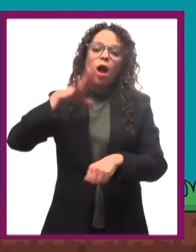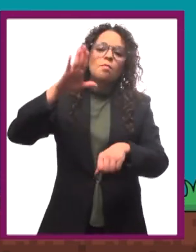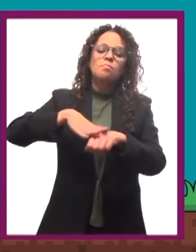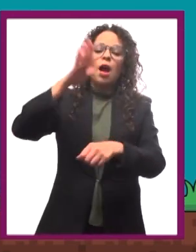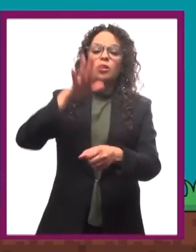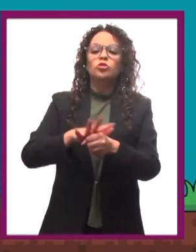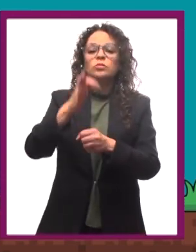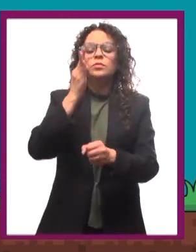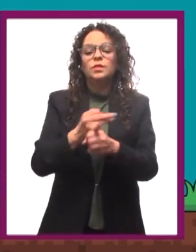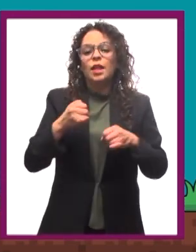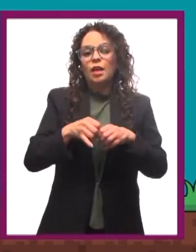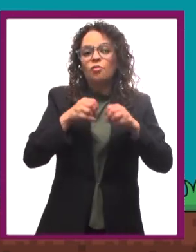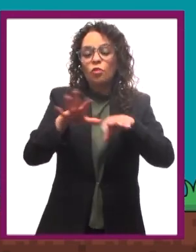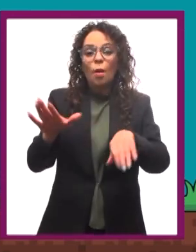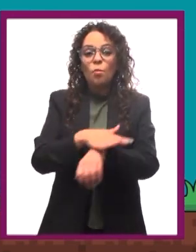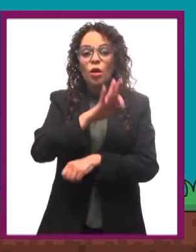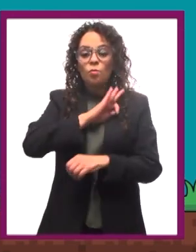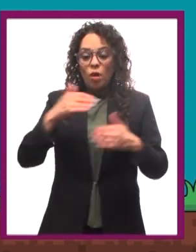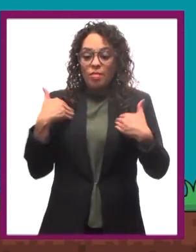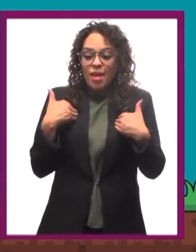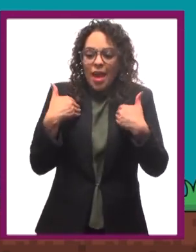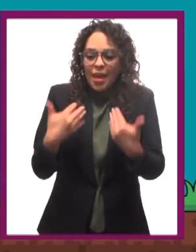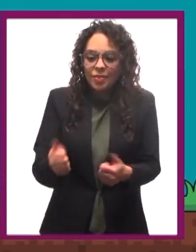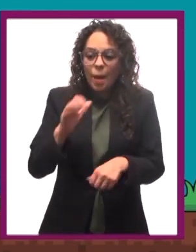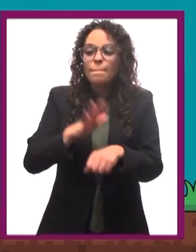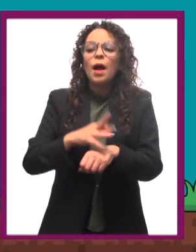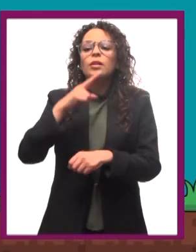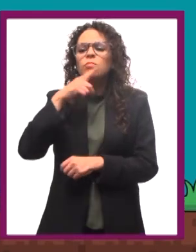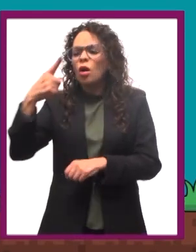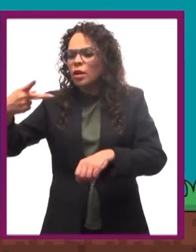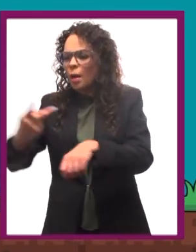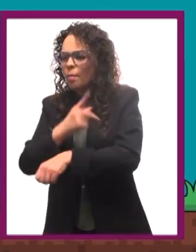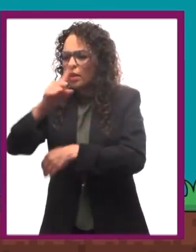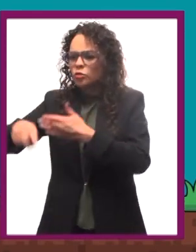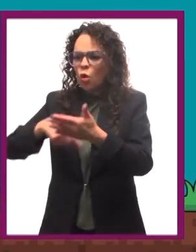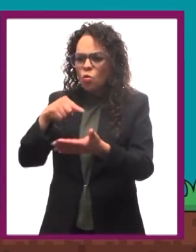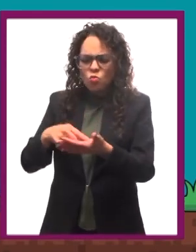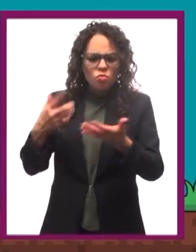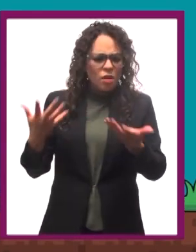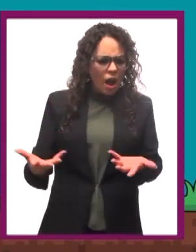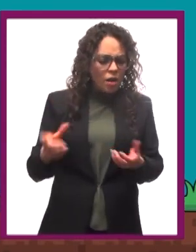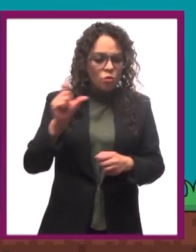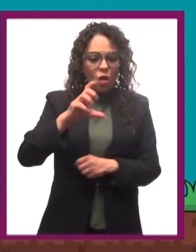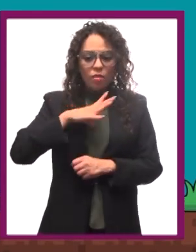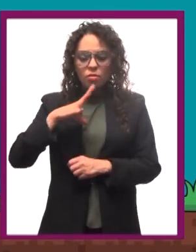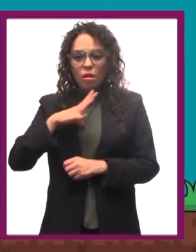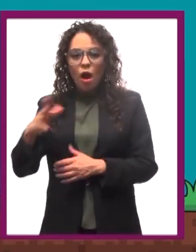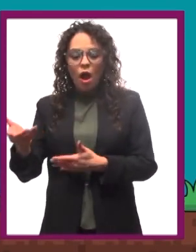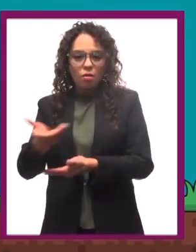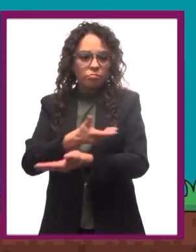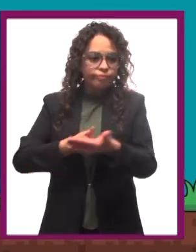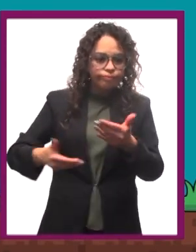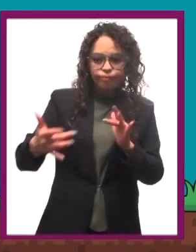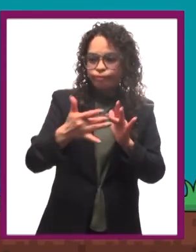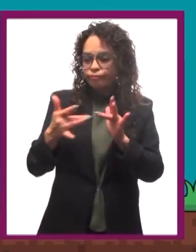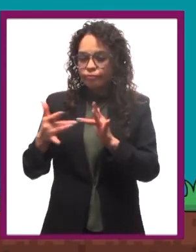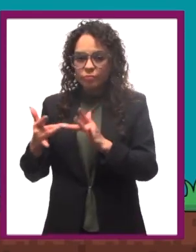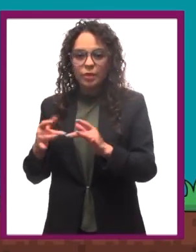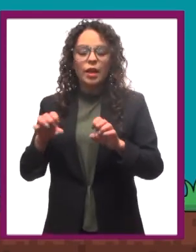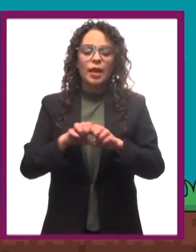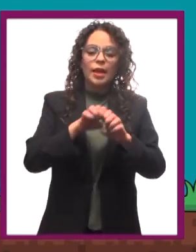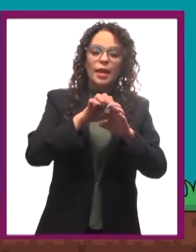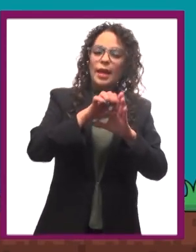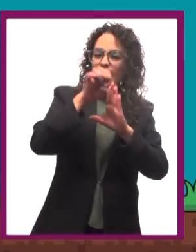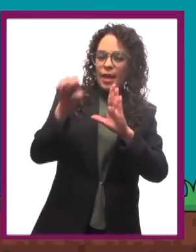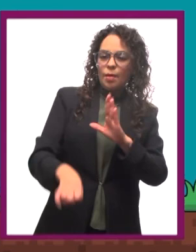información, porque podemos comprender mucho antes lo que pasó en un lugar o cómo funcionan las causas y consecuencias cuando estamos interactuando con ellas.